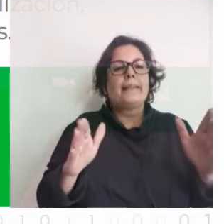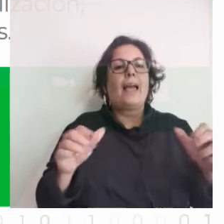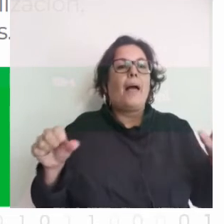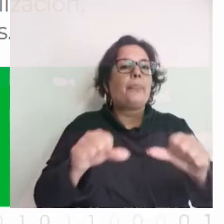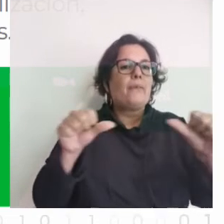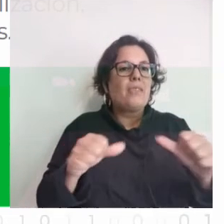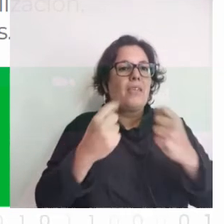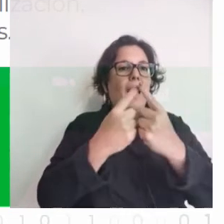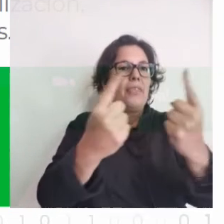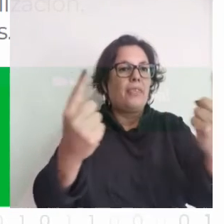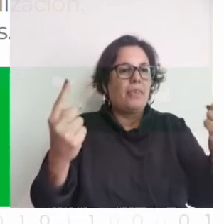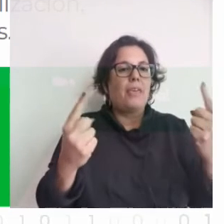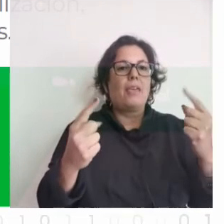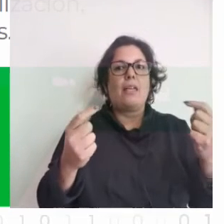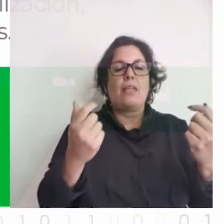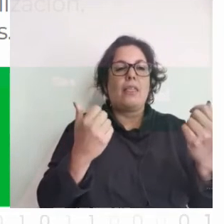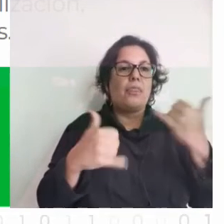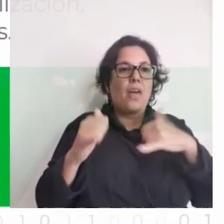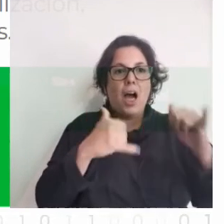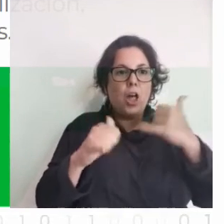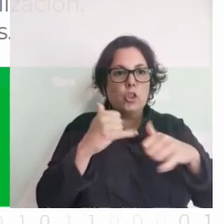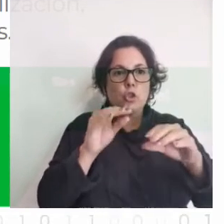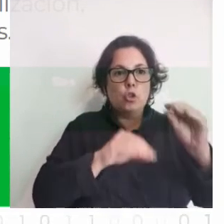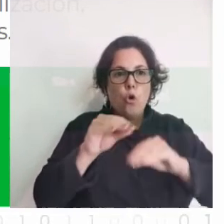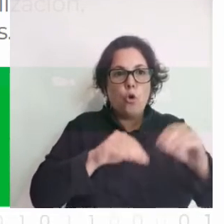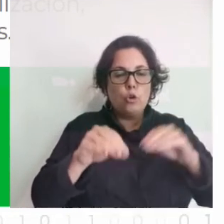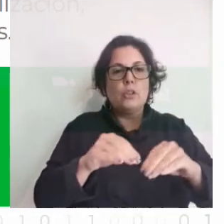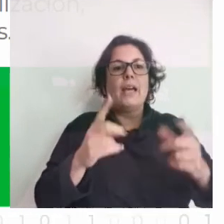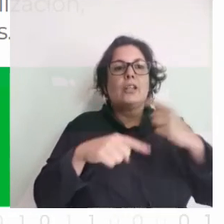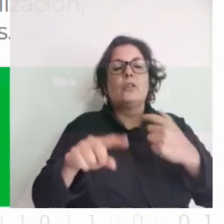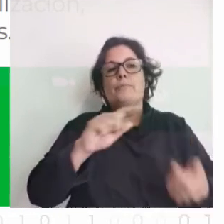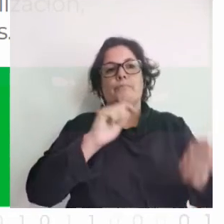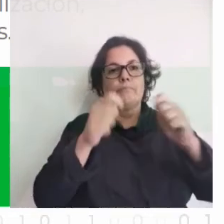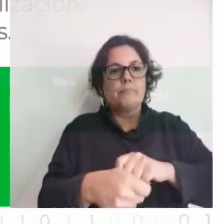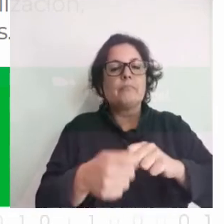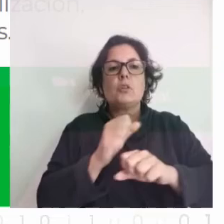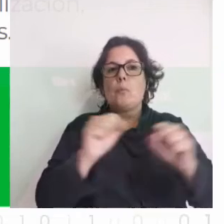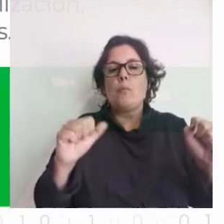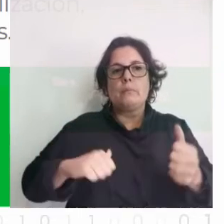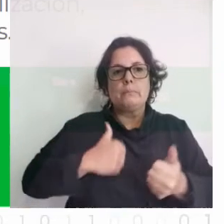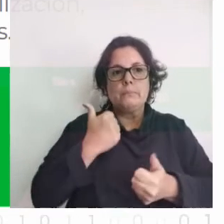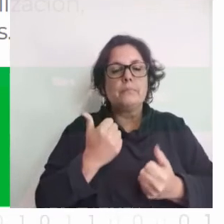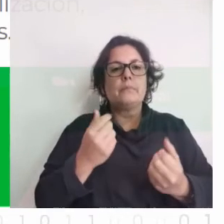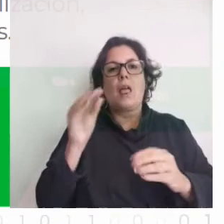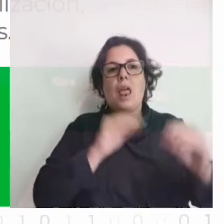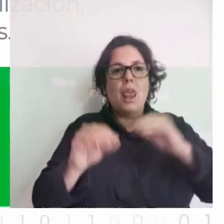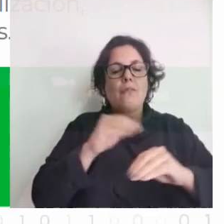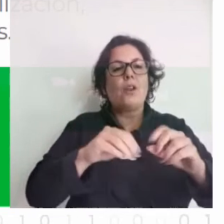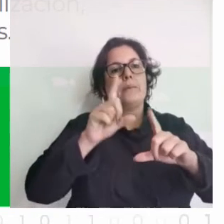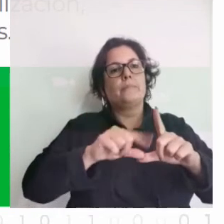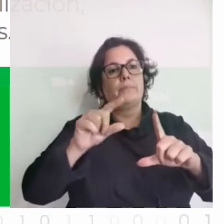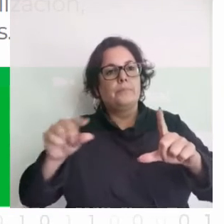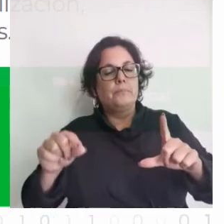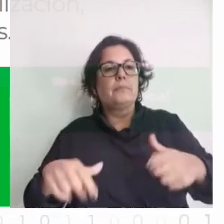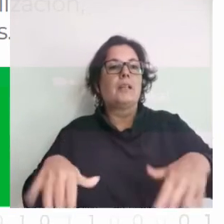estos organismos se generan estos datos y a partir de transformaciones se pueden utilizar para elaborar estadísticas, aunque